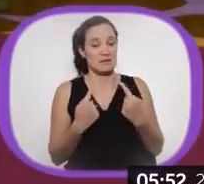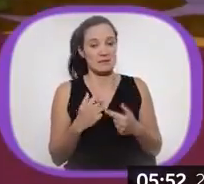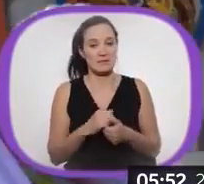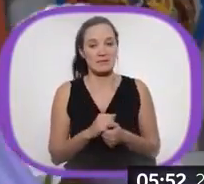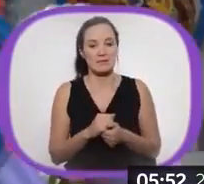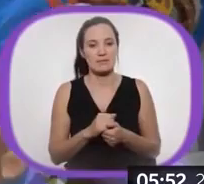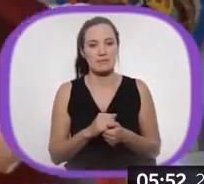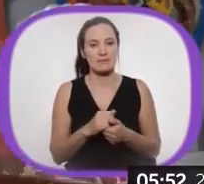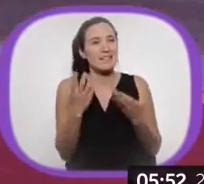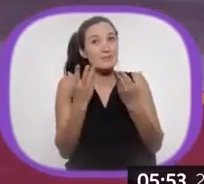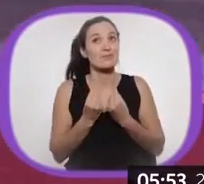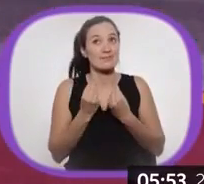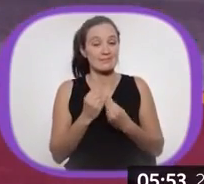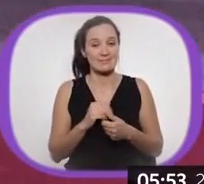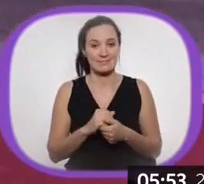¡Bájame!